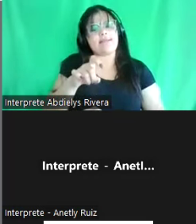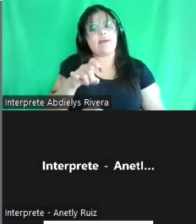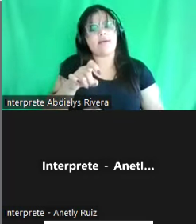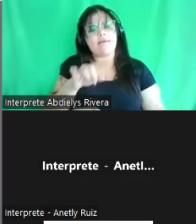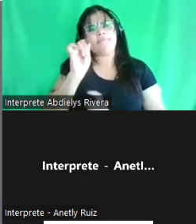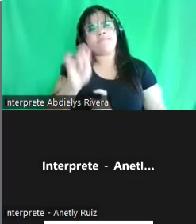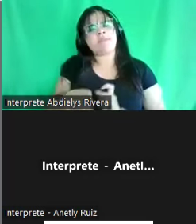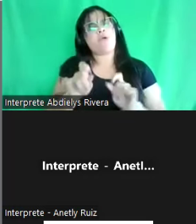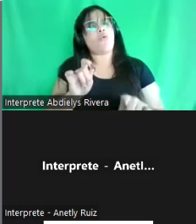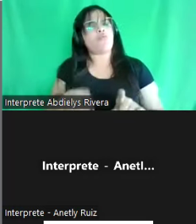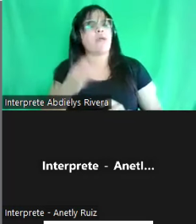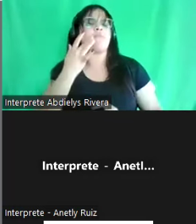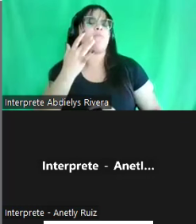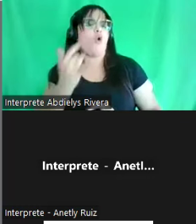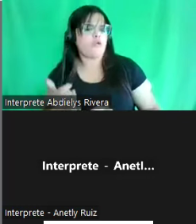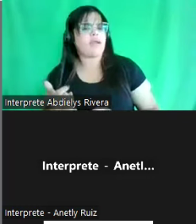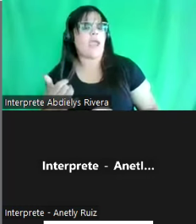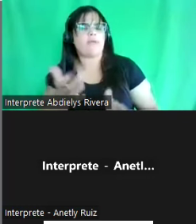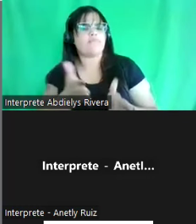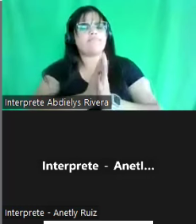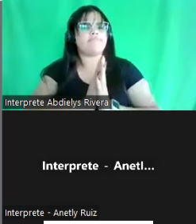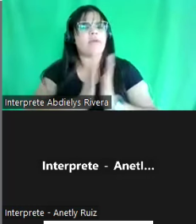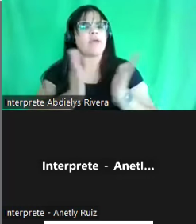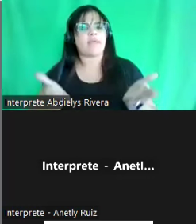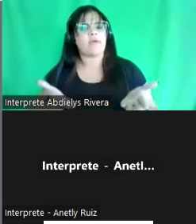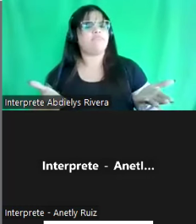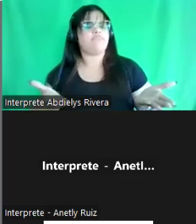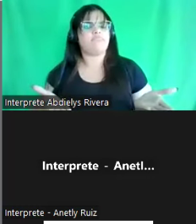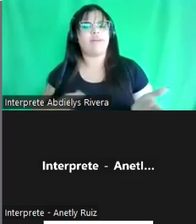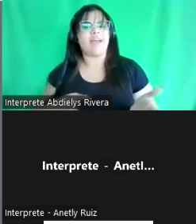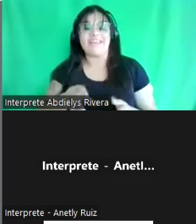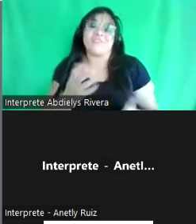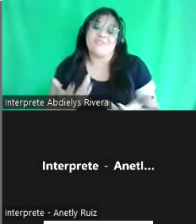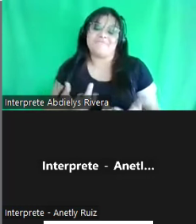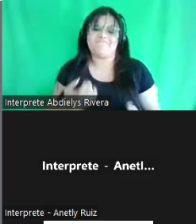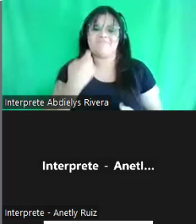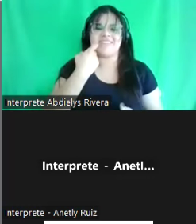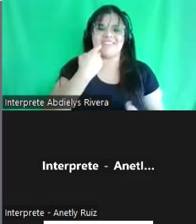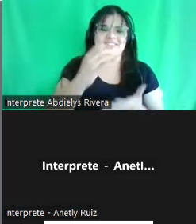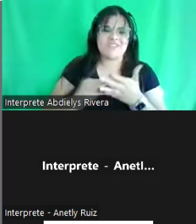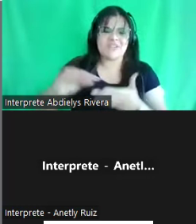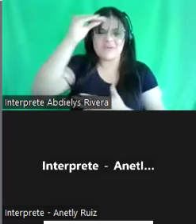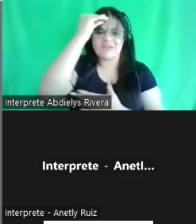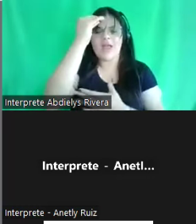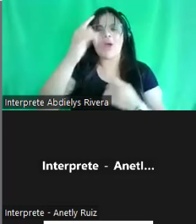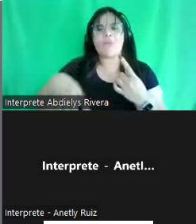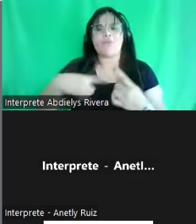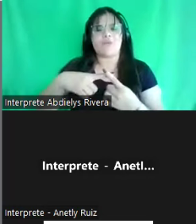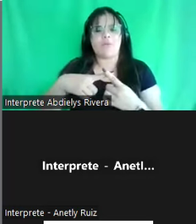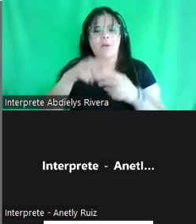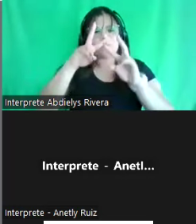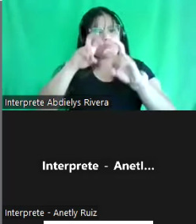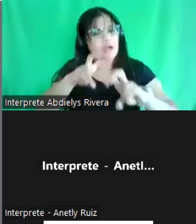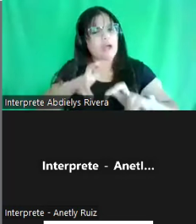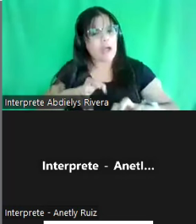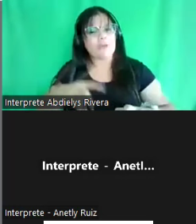está sugiriéndolo o solicitándolo. Pero eso lo aprendí, ¿verdad?, cuando estaba en preparación para esta presentación y me